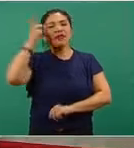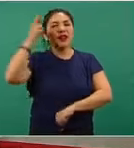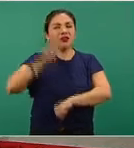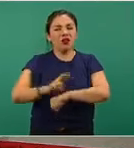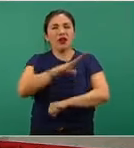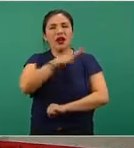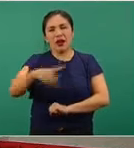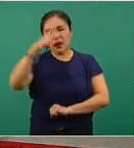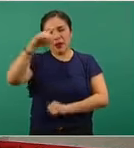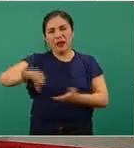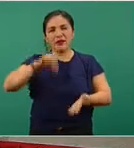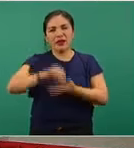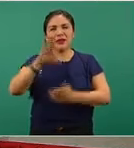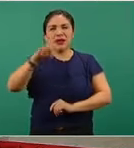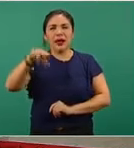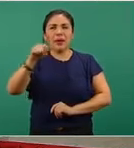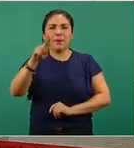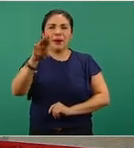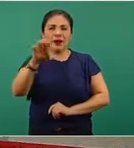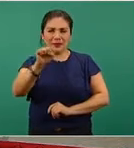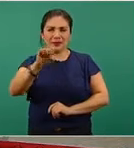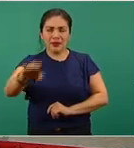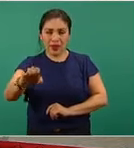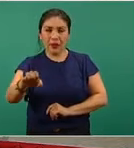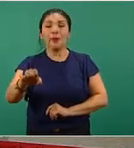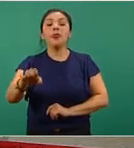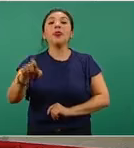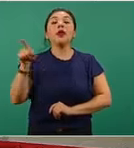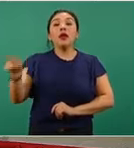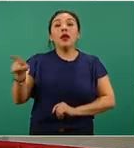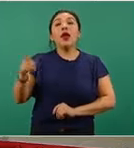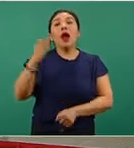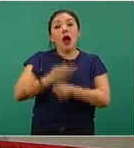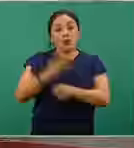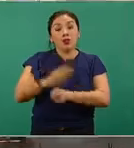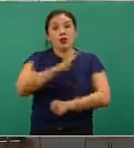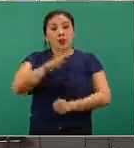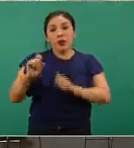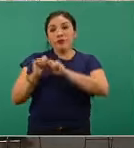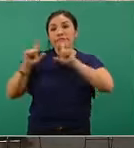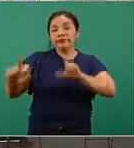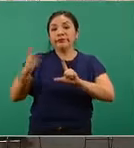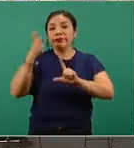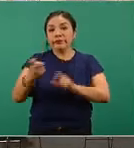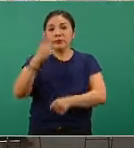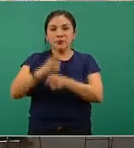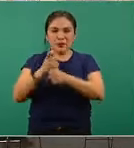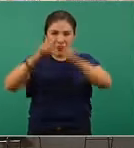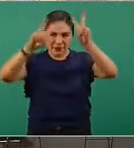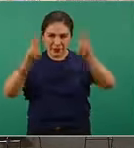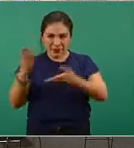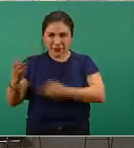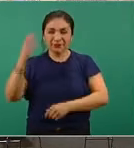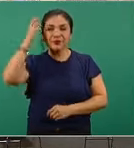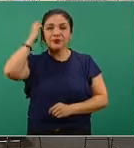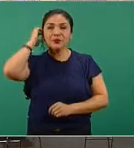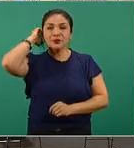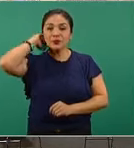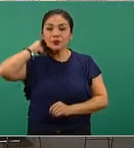Centro Nacional de Programas Preventivos y Control de Enfermedades, CENAPRESE, si puede presentar el primer segmento. Doctor, por